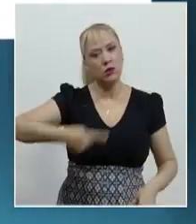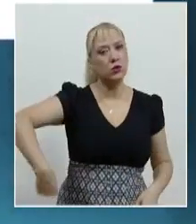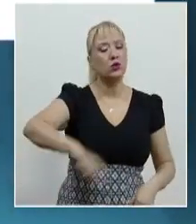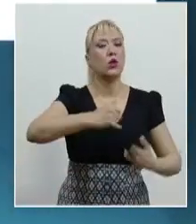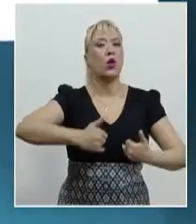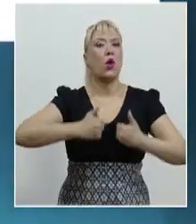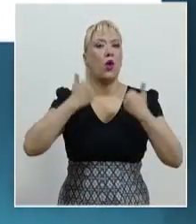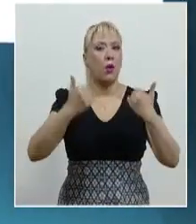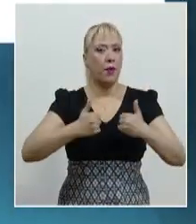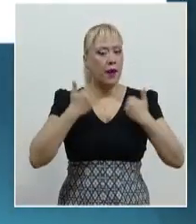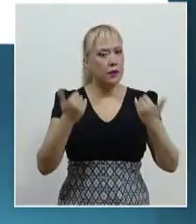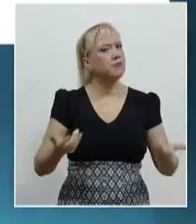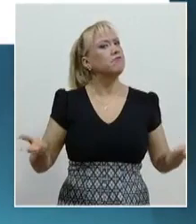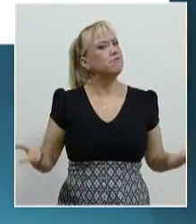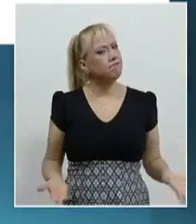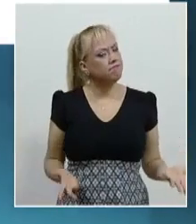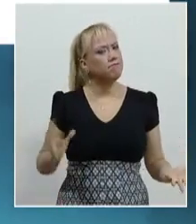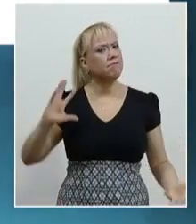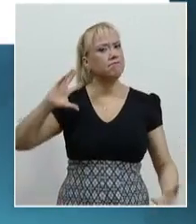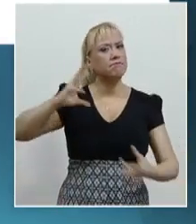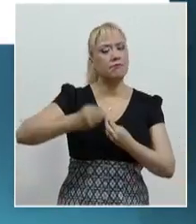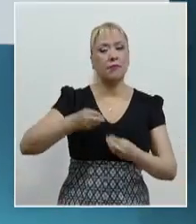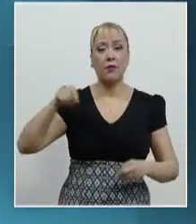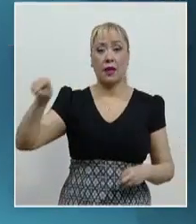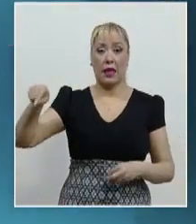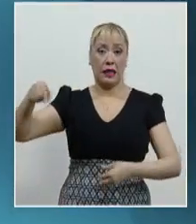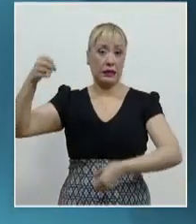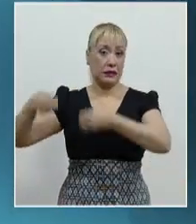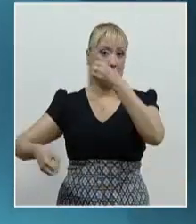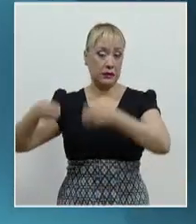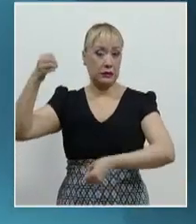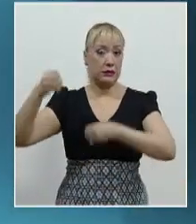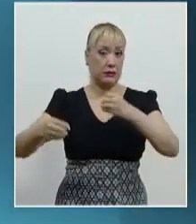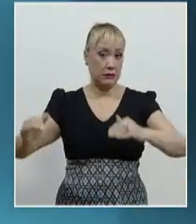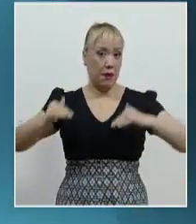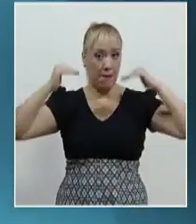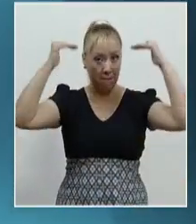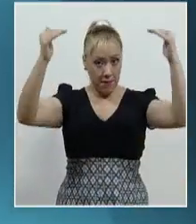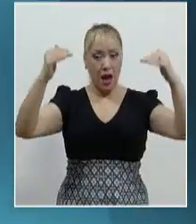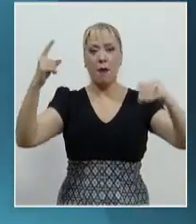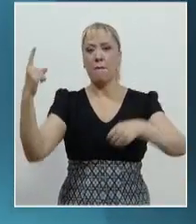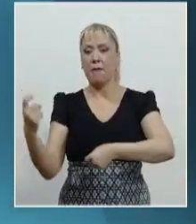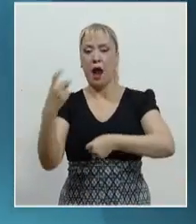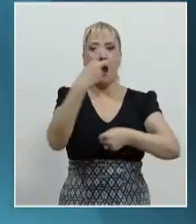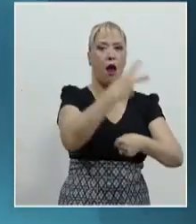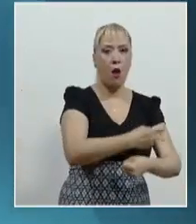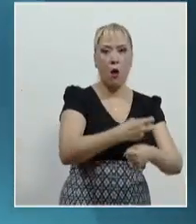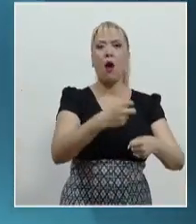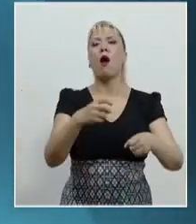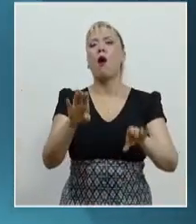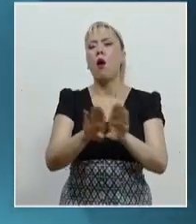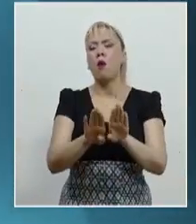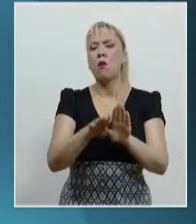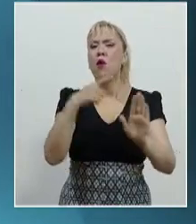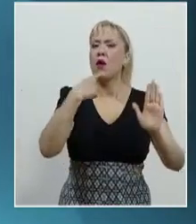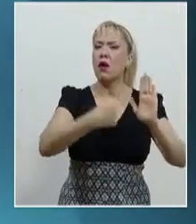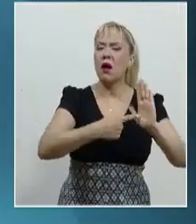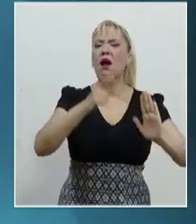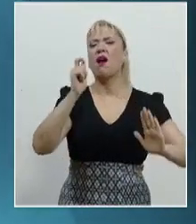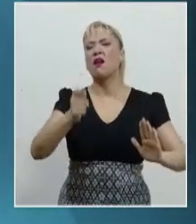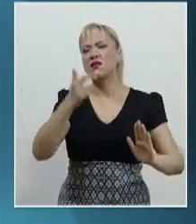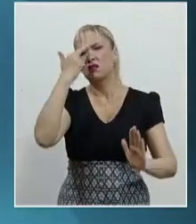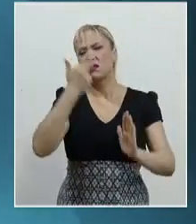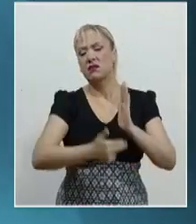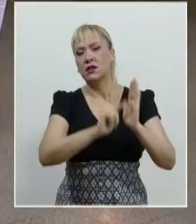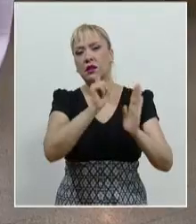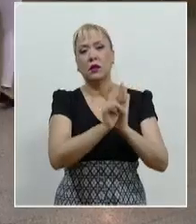adolescentes. Reúne los criterios emitidos por el Pleno y las salas del máximo tribunal sobre la competencia para conocer de los delitos